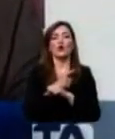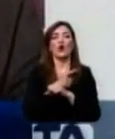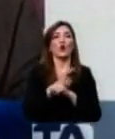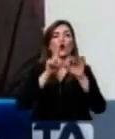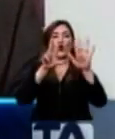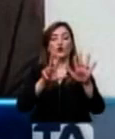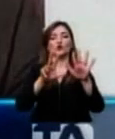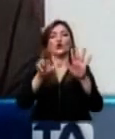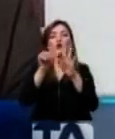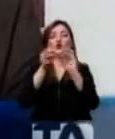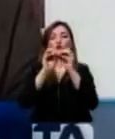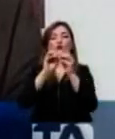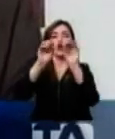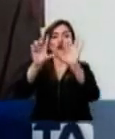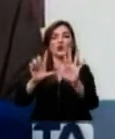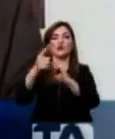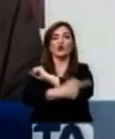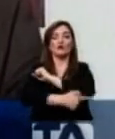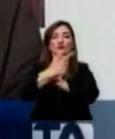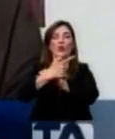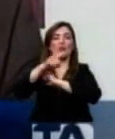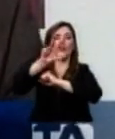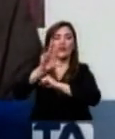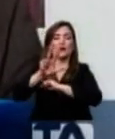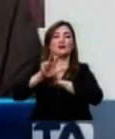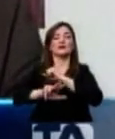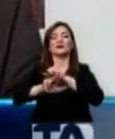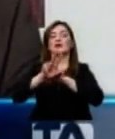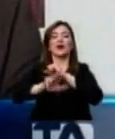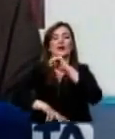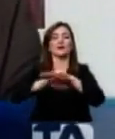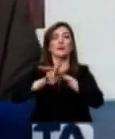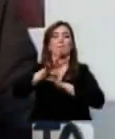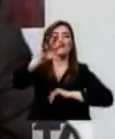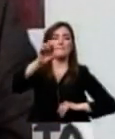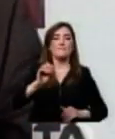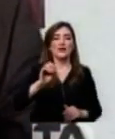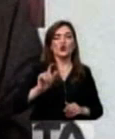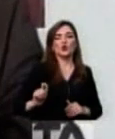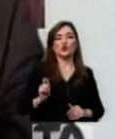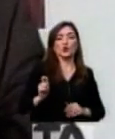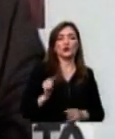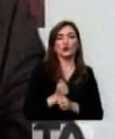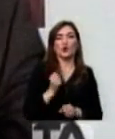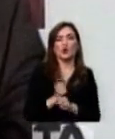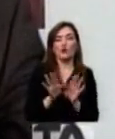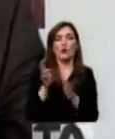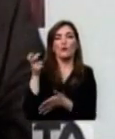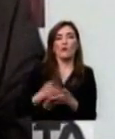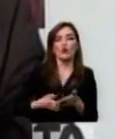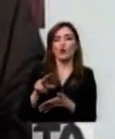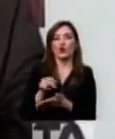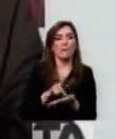artículo 7 establece sanciones de entre 3 y hasta 20 salarios básicos unificados del trabajador en general como multas por